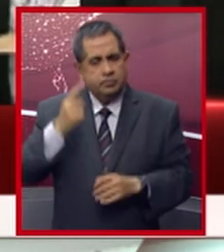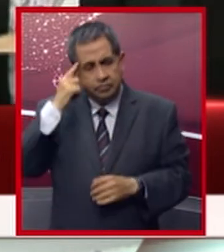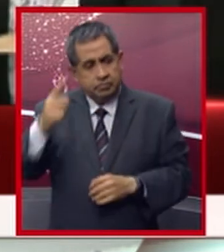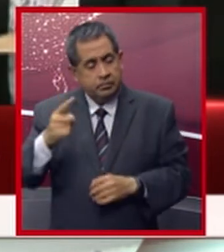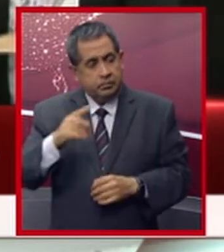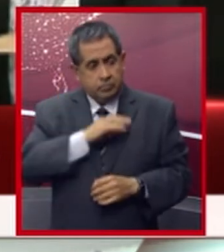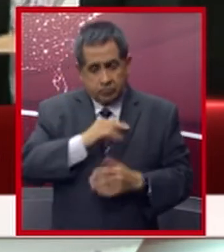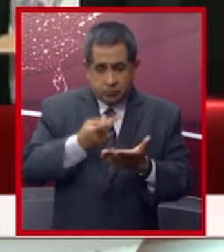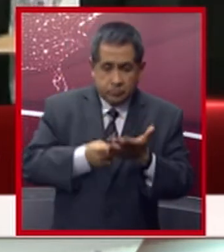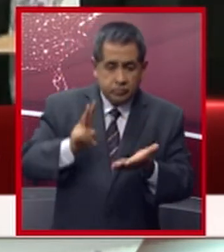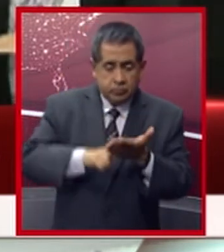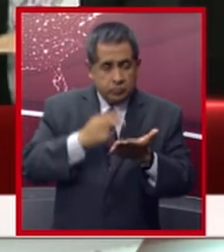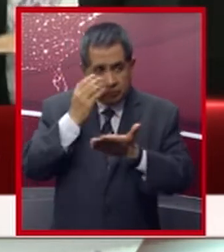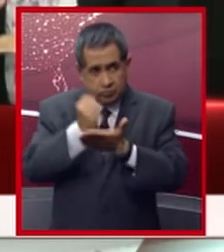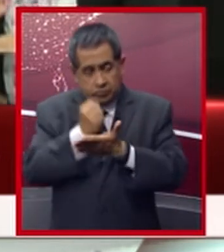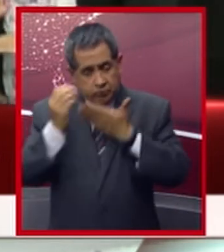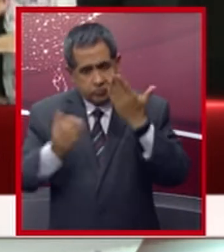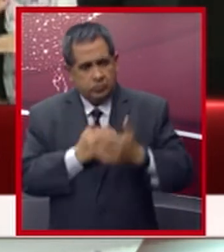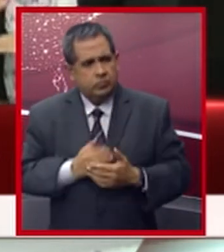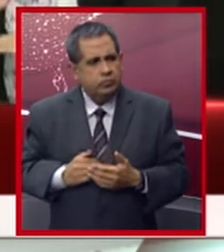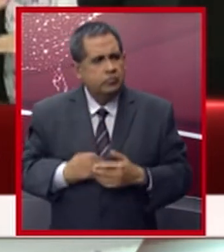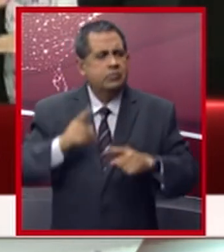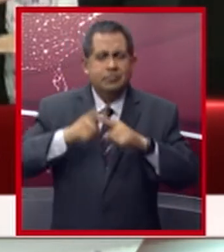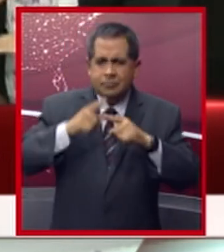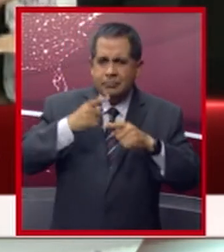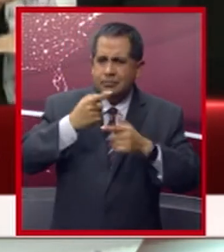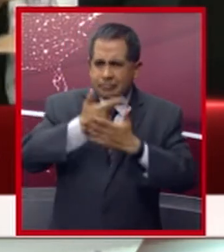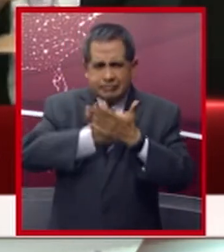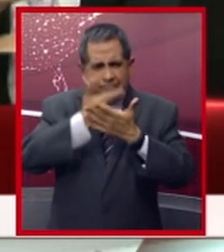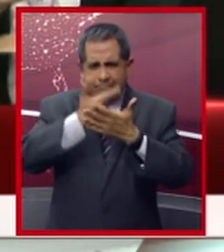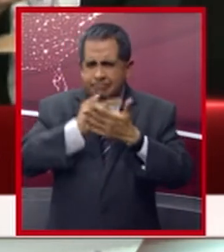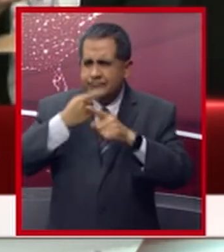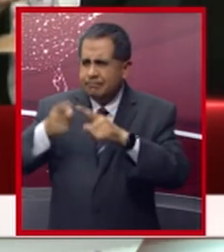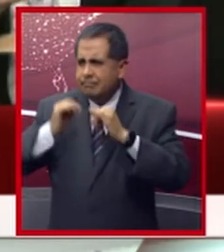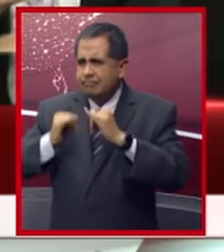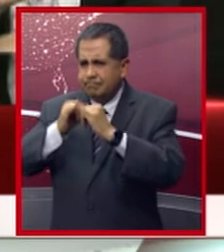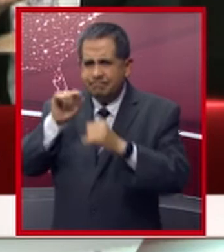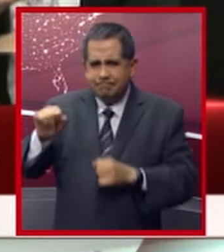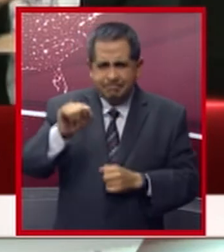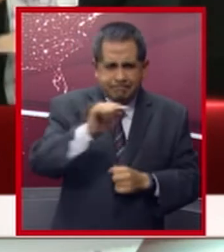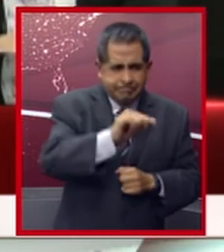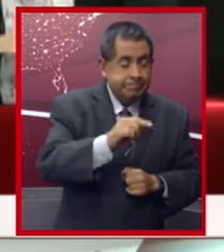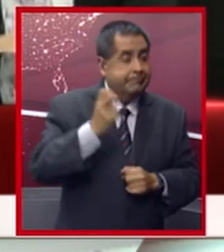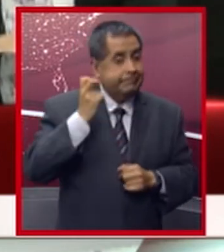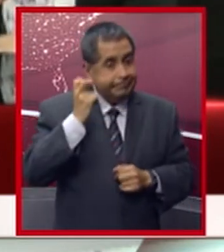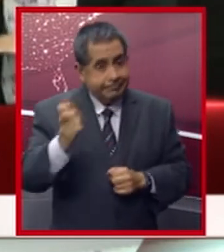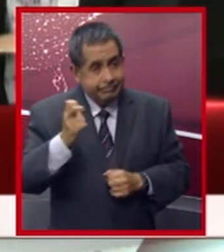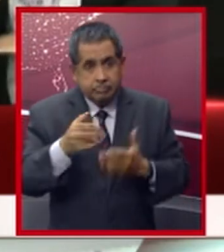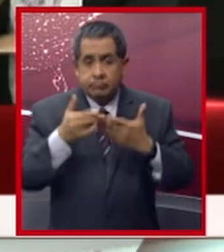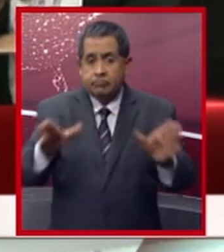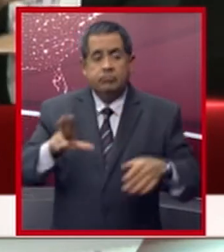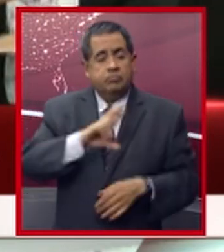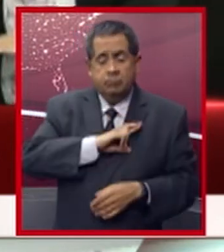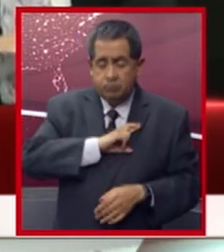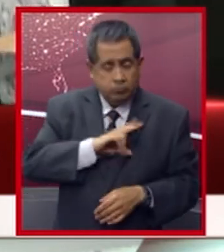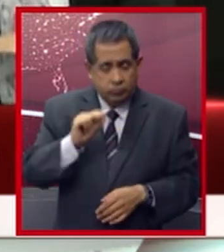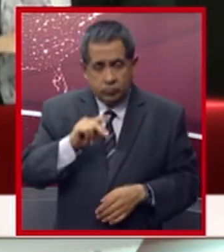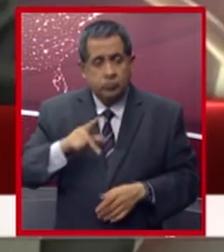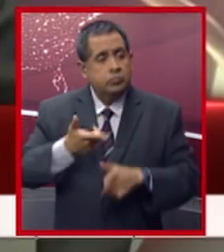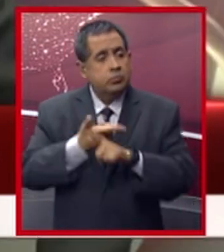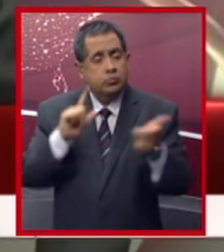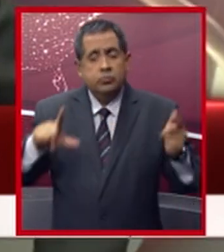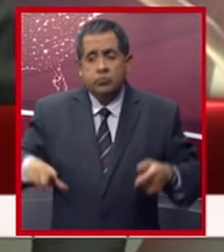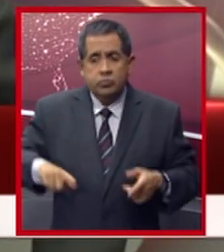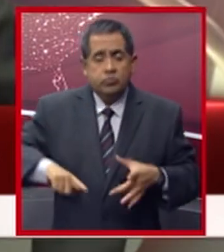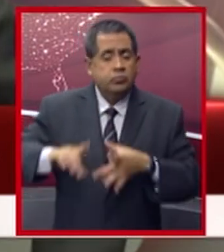poder revalidar estudios. Va a hacer un listado de esas instituciones. Esas instituciones van a ser públicas. Alguien podrá cuestionar y decir,